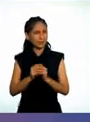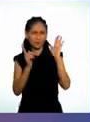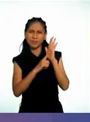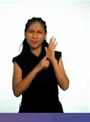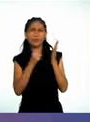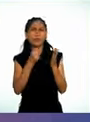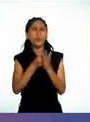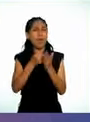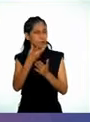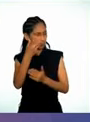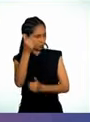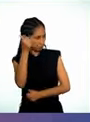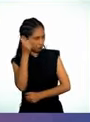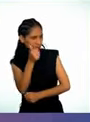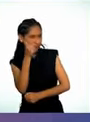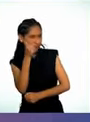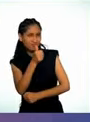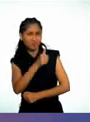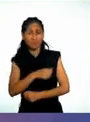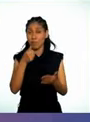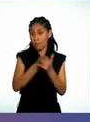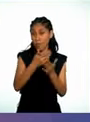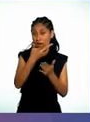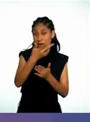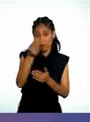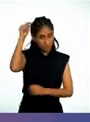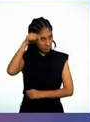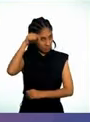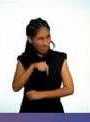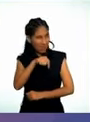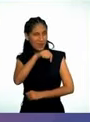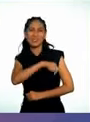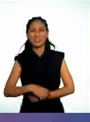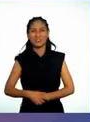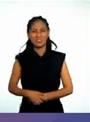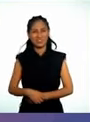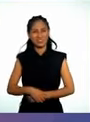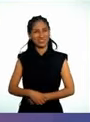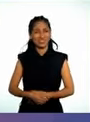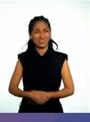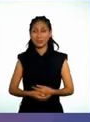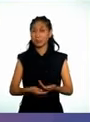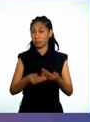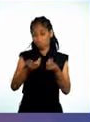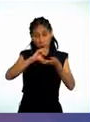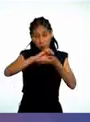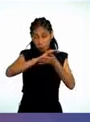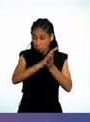excelente by now holley